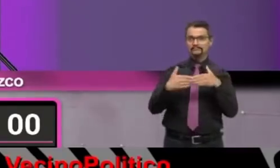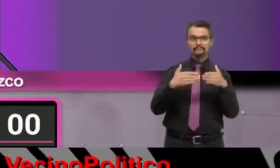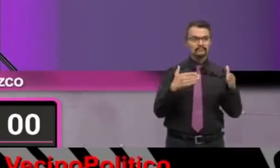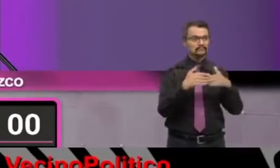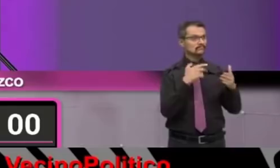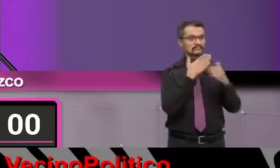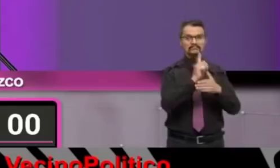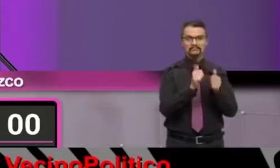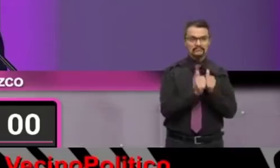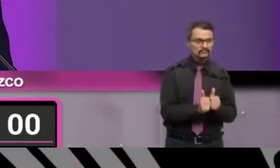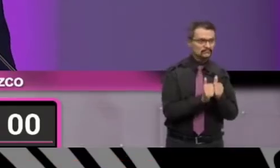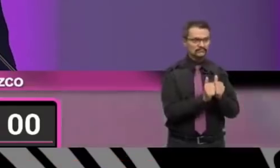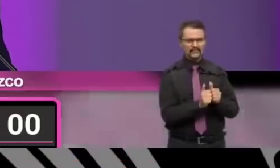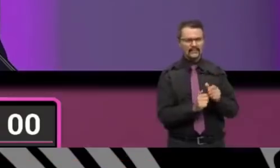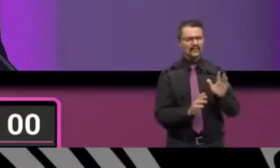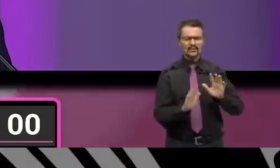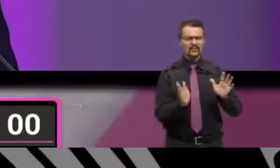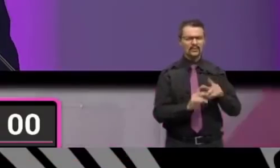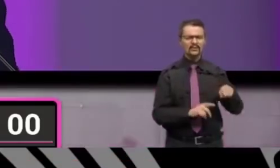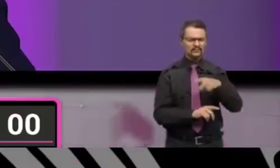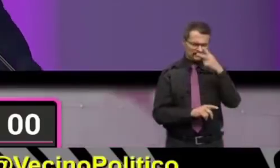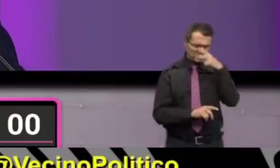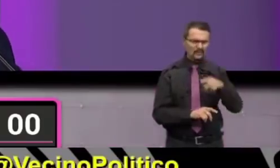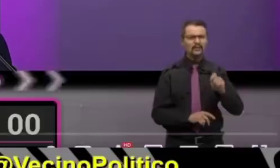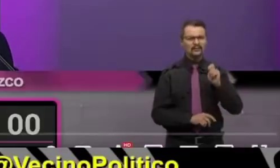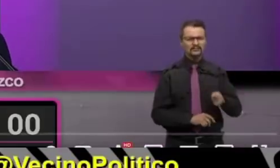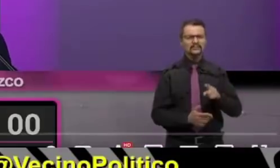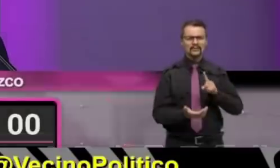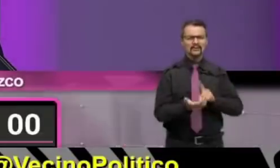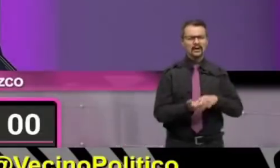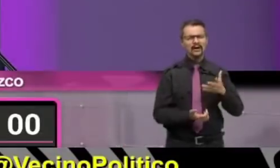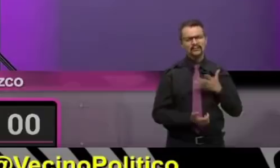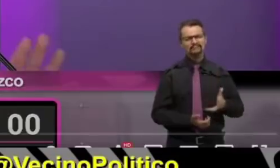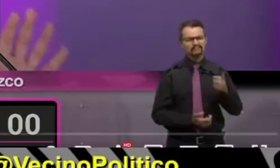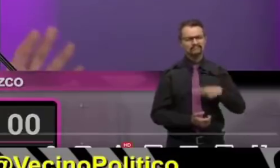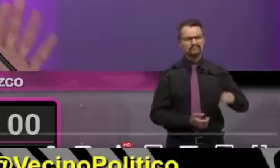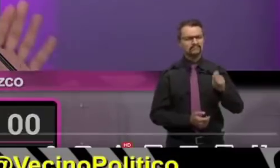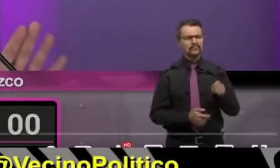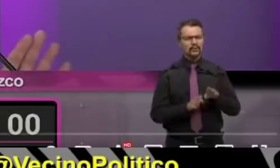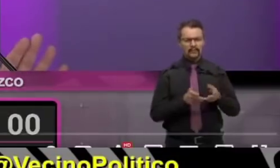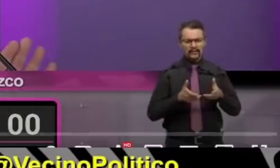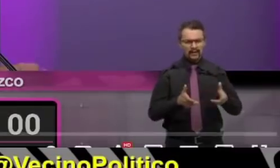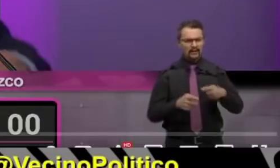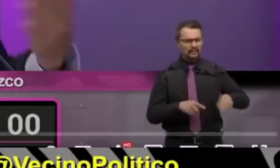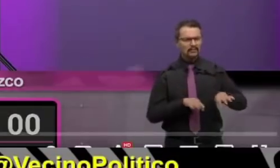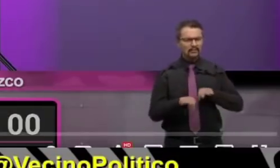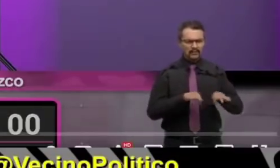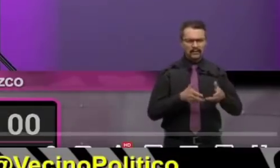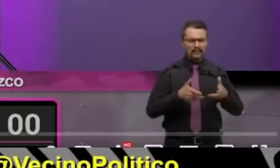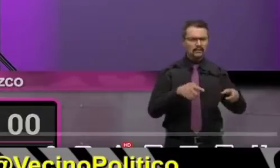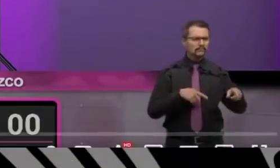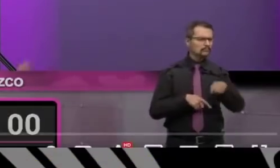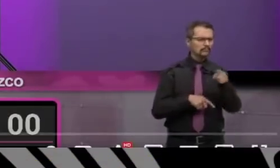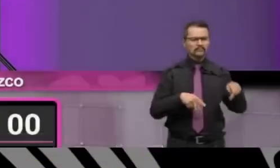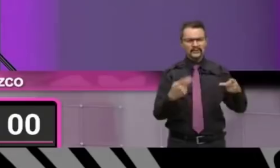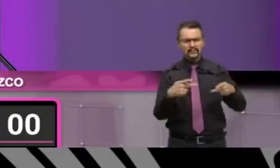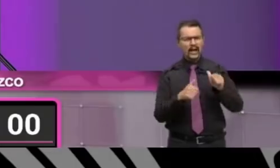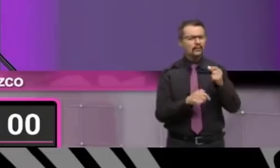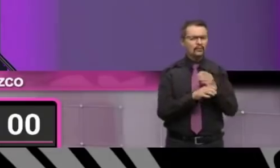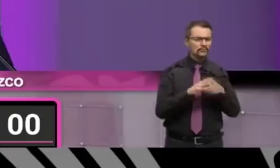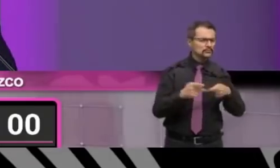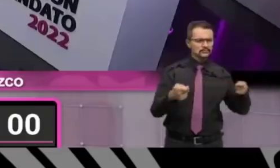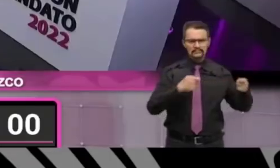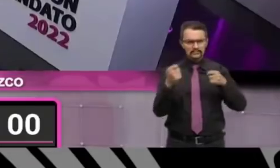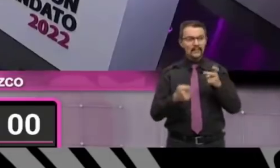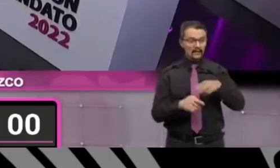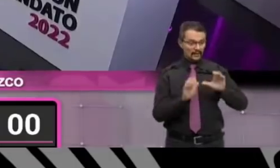ahorros. Nuestro país tiene una economía informal todavía muy grande. Entonces, creo que fue un enfoque muy atinado, un enfoque estrictamente de salud pública y no un enfoque autoritario como a algunos les hubiera